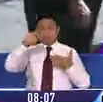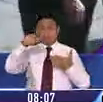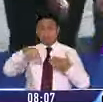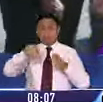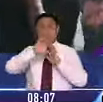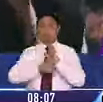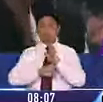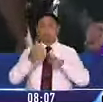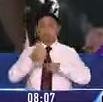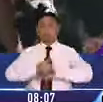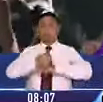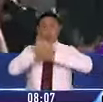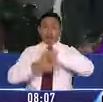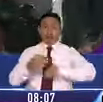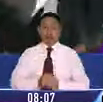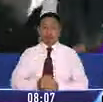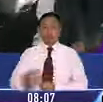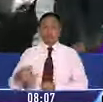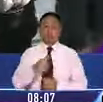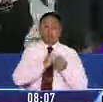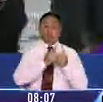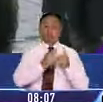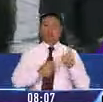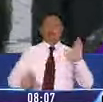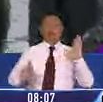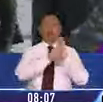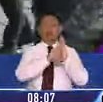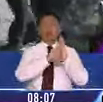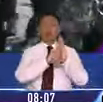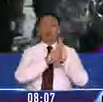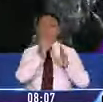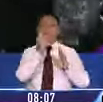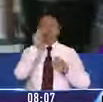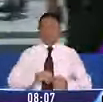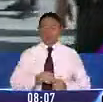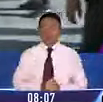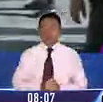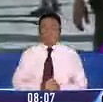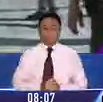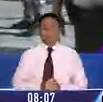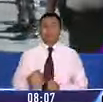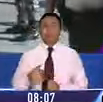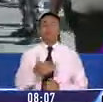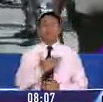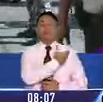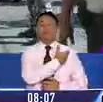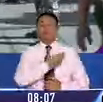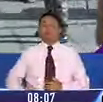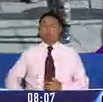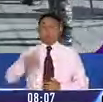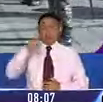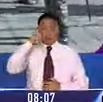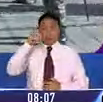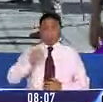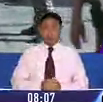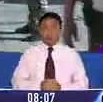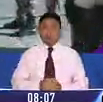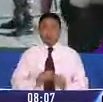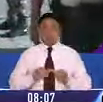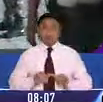Corte Constitucional, este decreto se convertirá en ley y de esta forma el presidente Guillermo Lasso